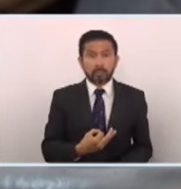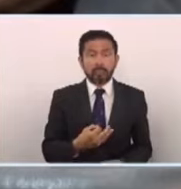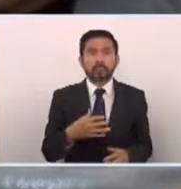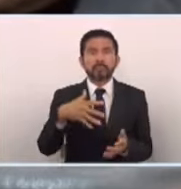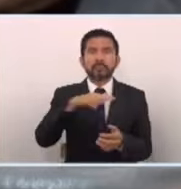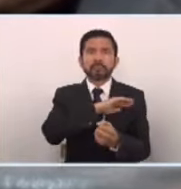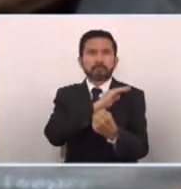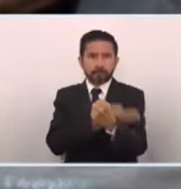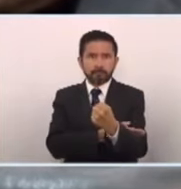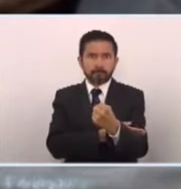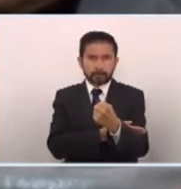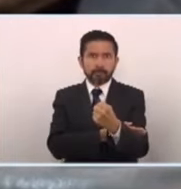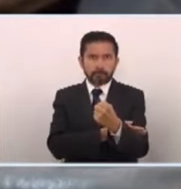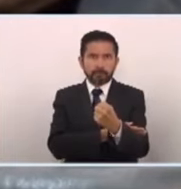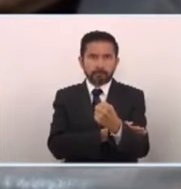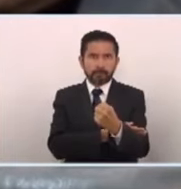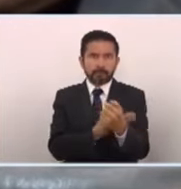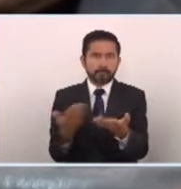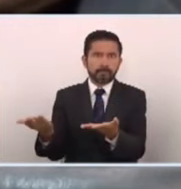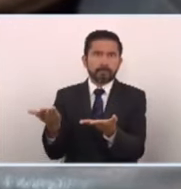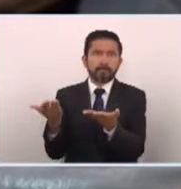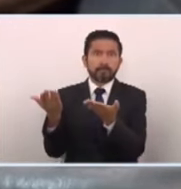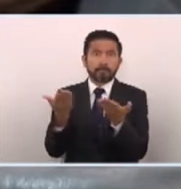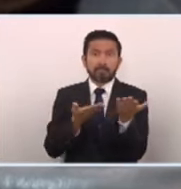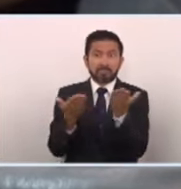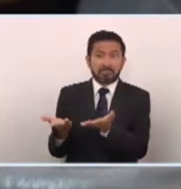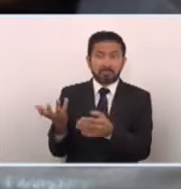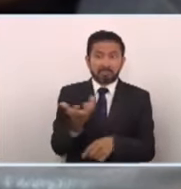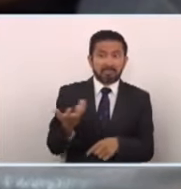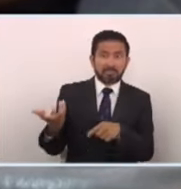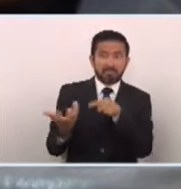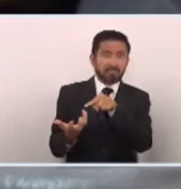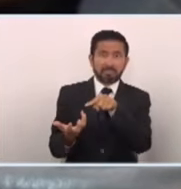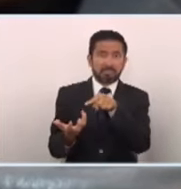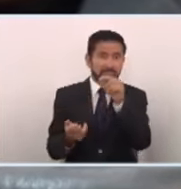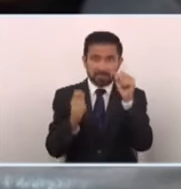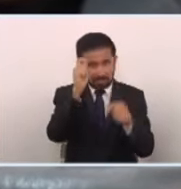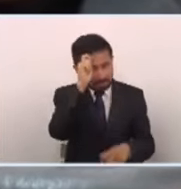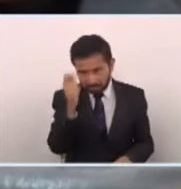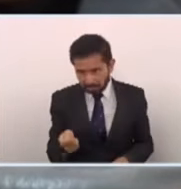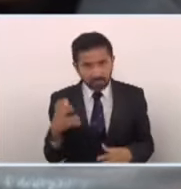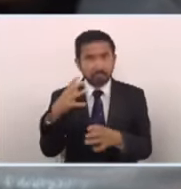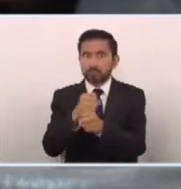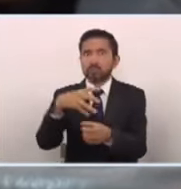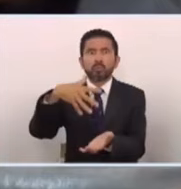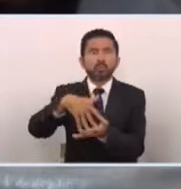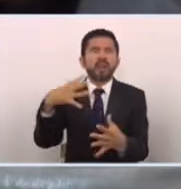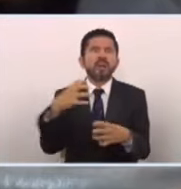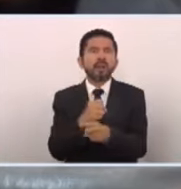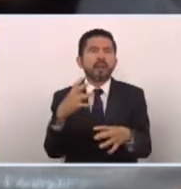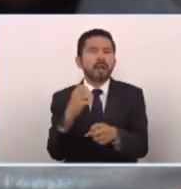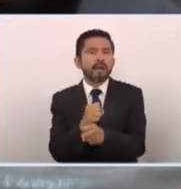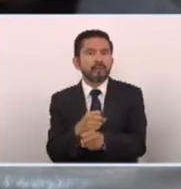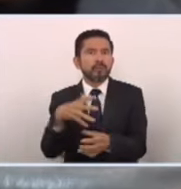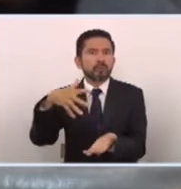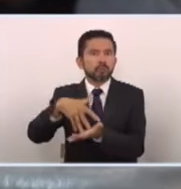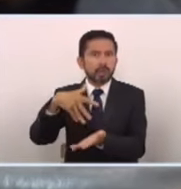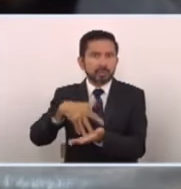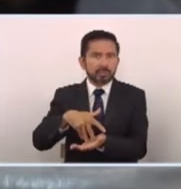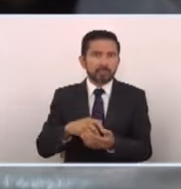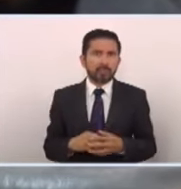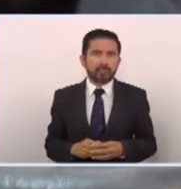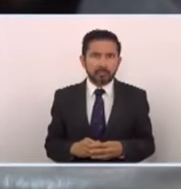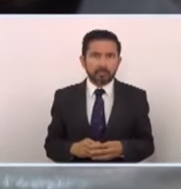ese poder que se ha entregado a estos gobernantes que no honran la confianza del pueblo sino que abusan de esa